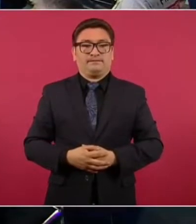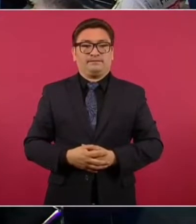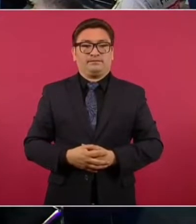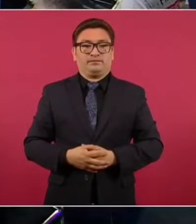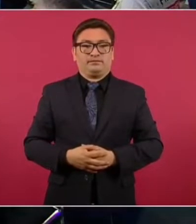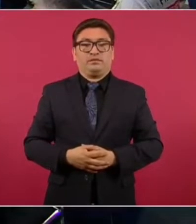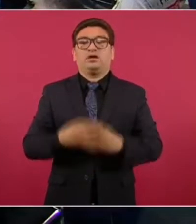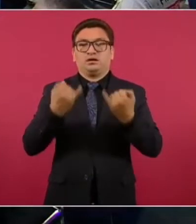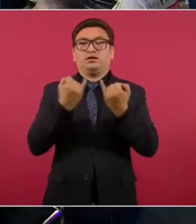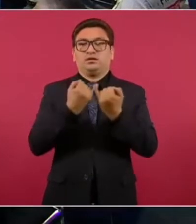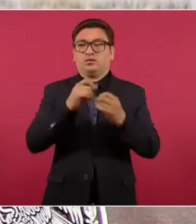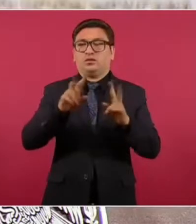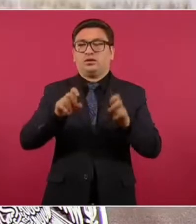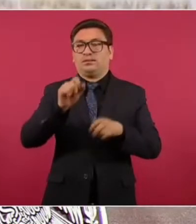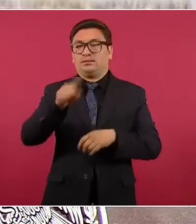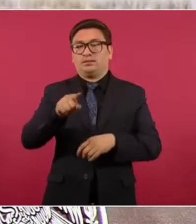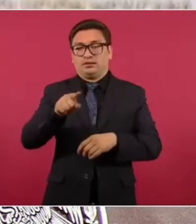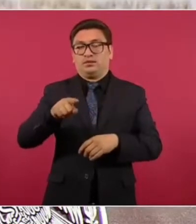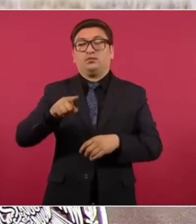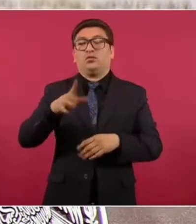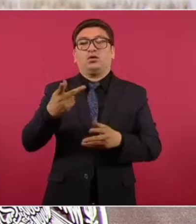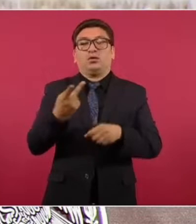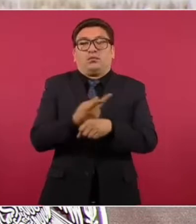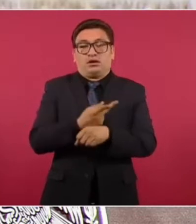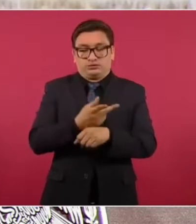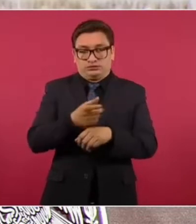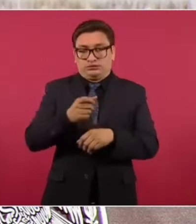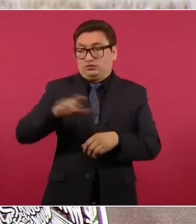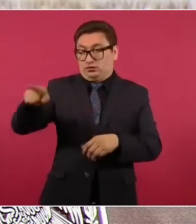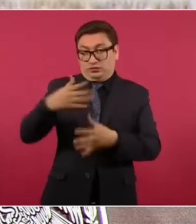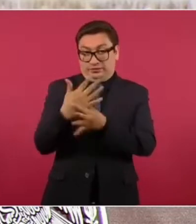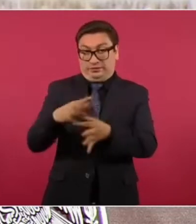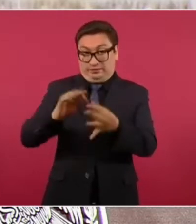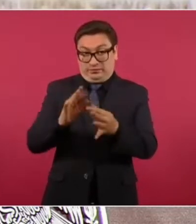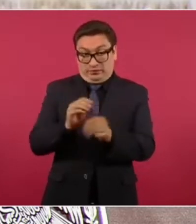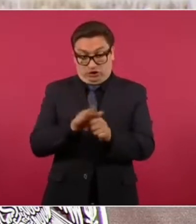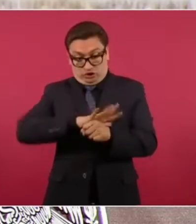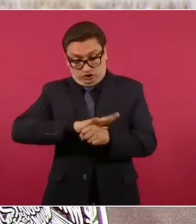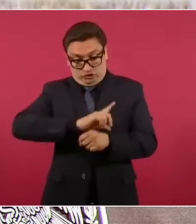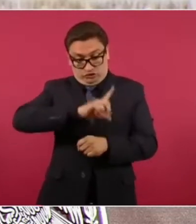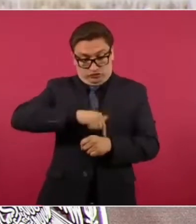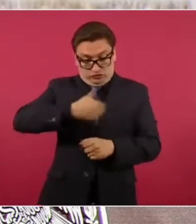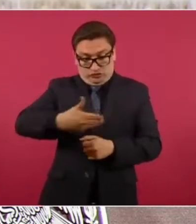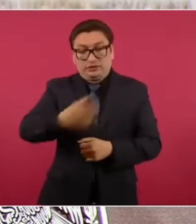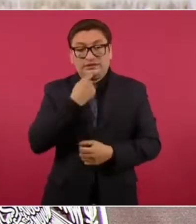Sí, igual sobre estos efectos secundarios, ¿no?, a los que mencionas, que él nos